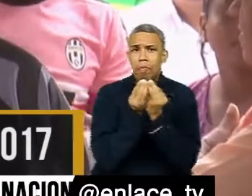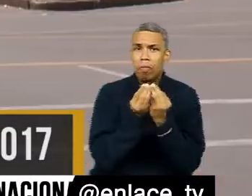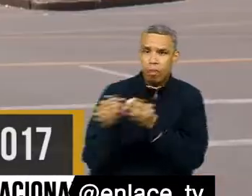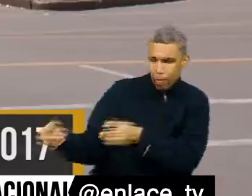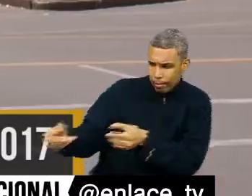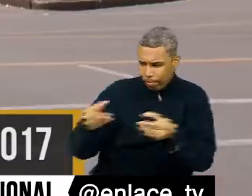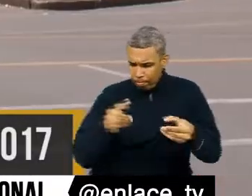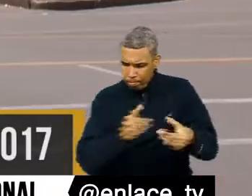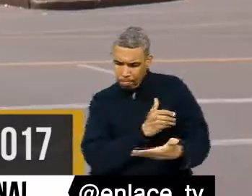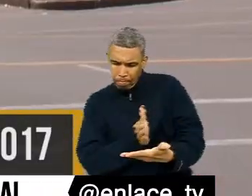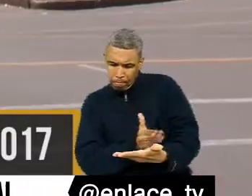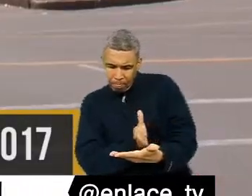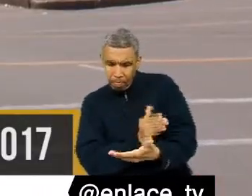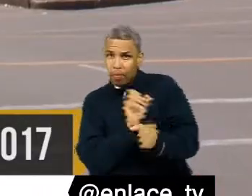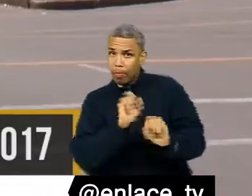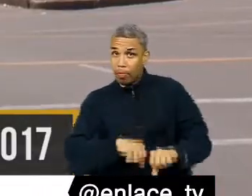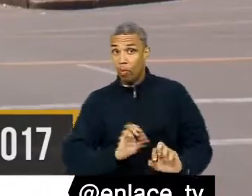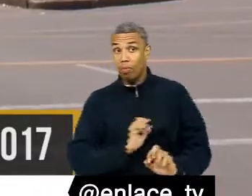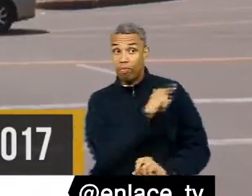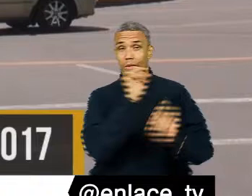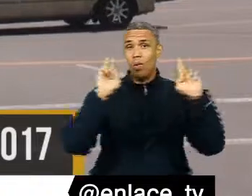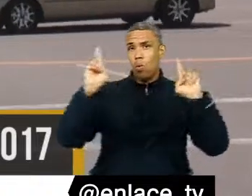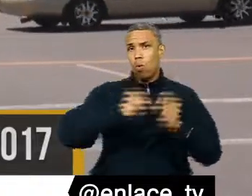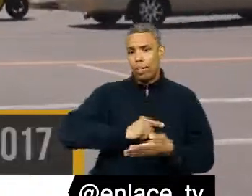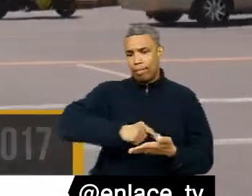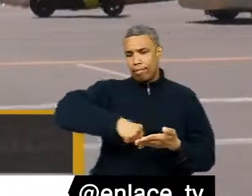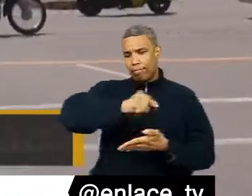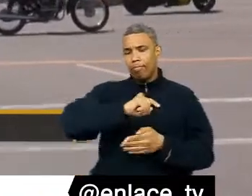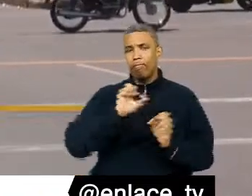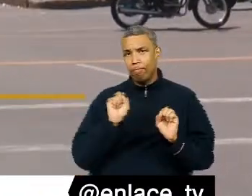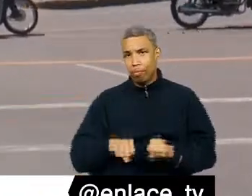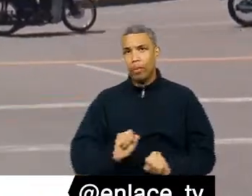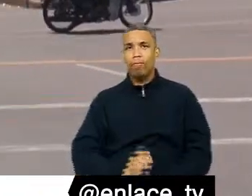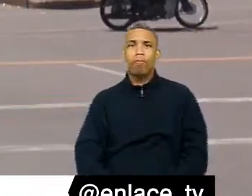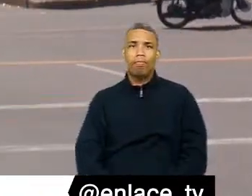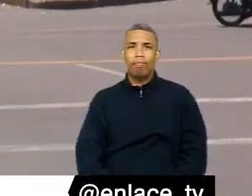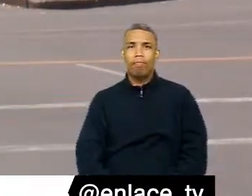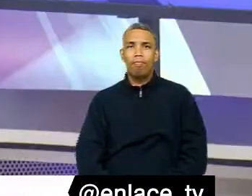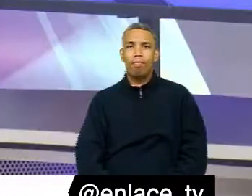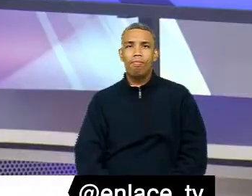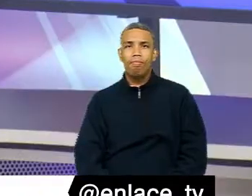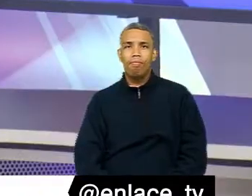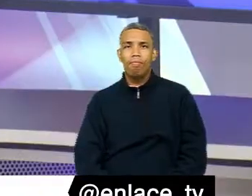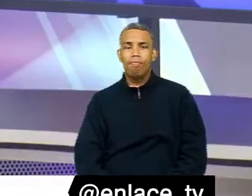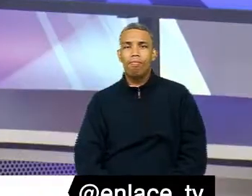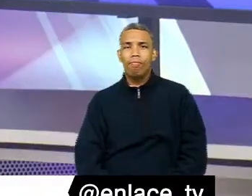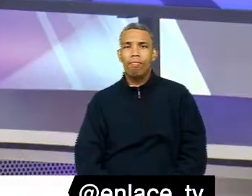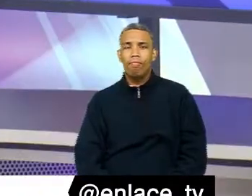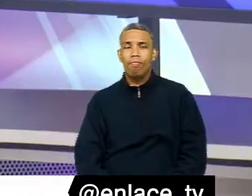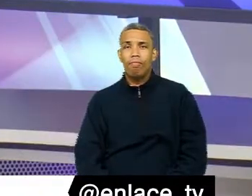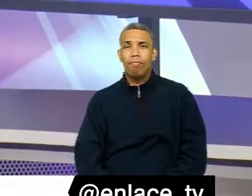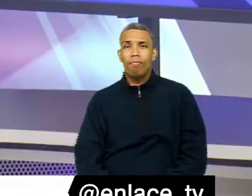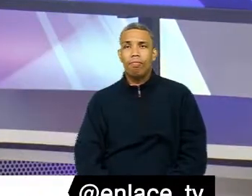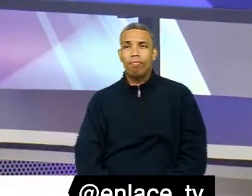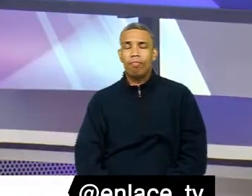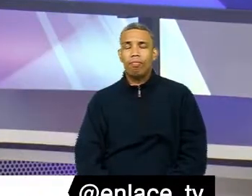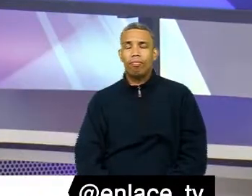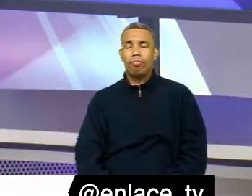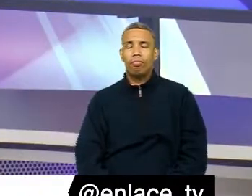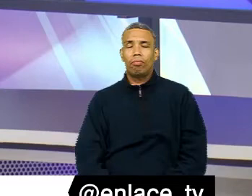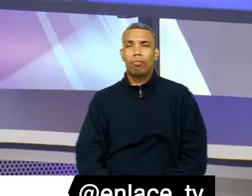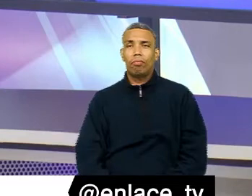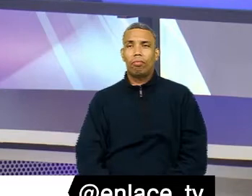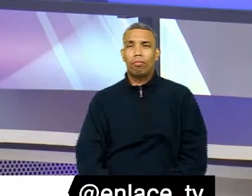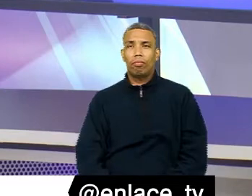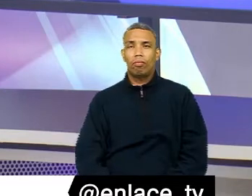formal. Este presupuesto será entregado y debatido en el Consejo Municipal. El alcalde de Barranca Bermeja